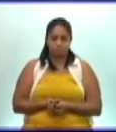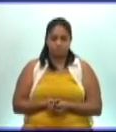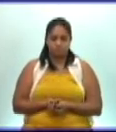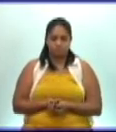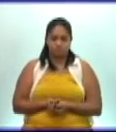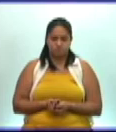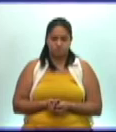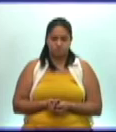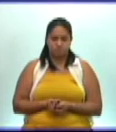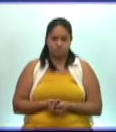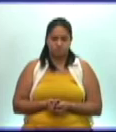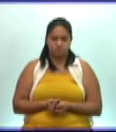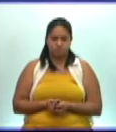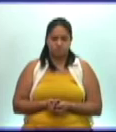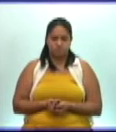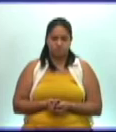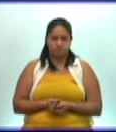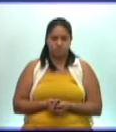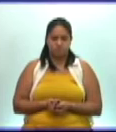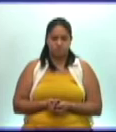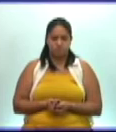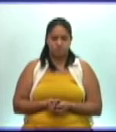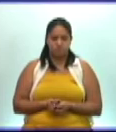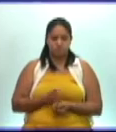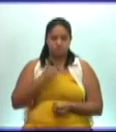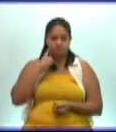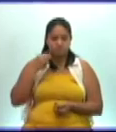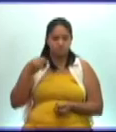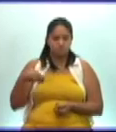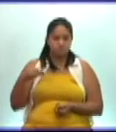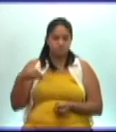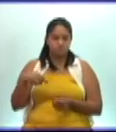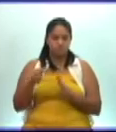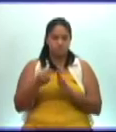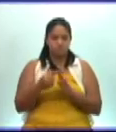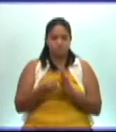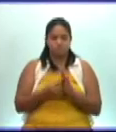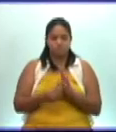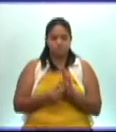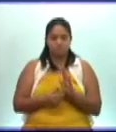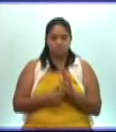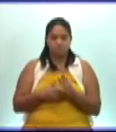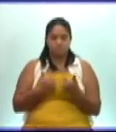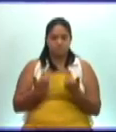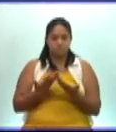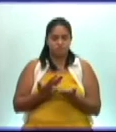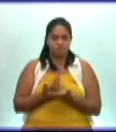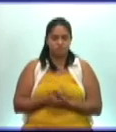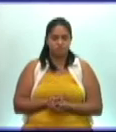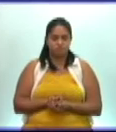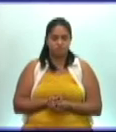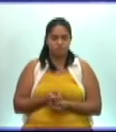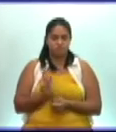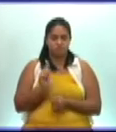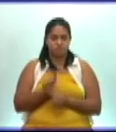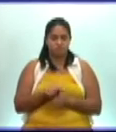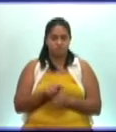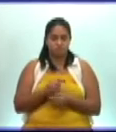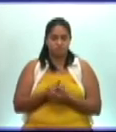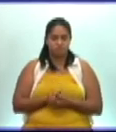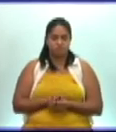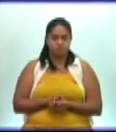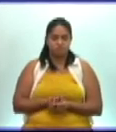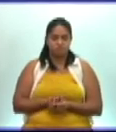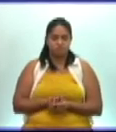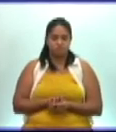modelación de este fenómeno de la difracción. Aprovechando para puntualizar que en este caso